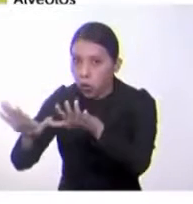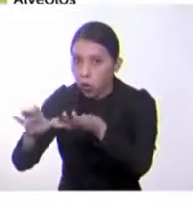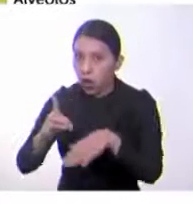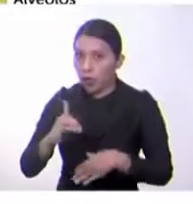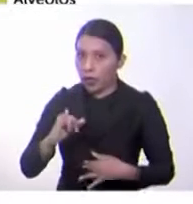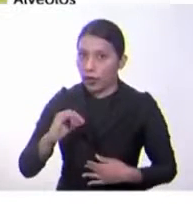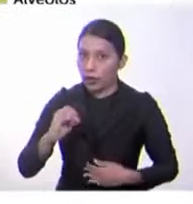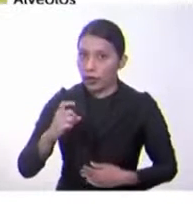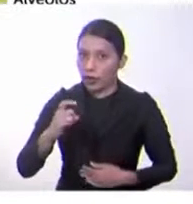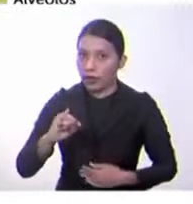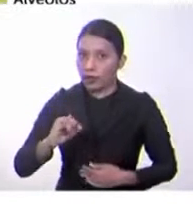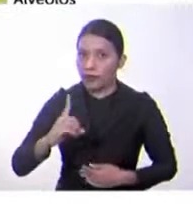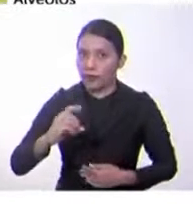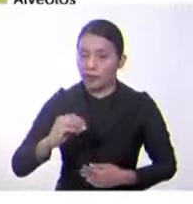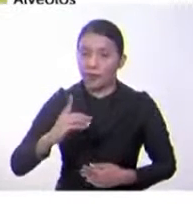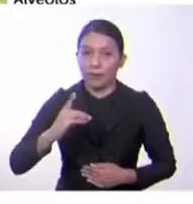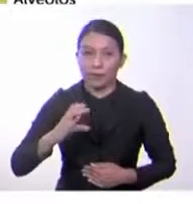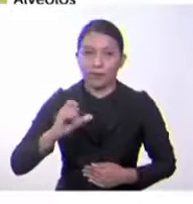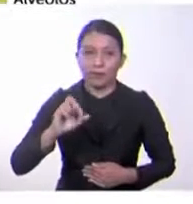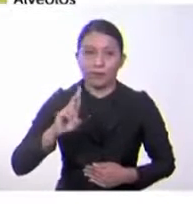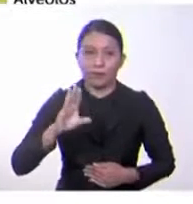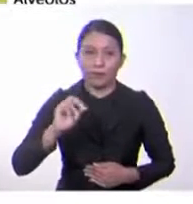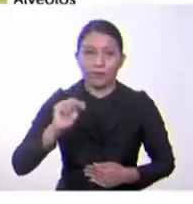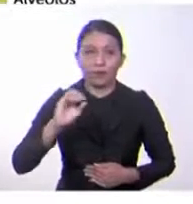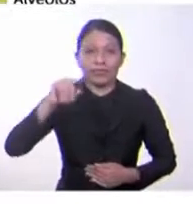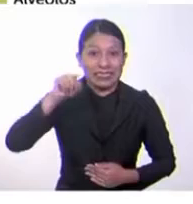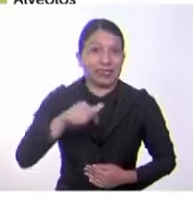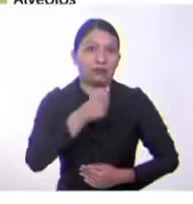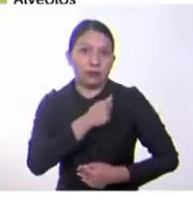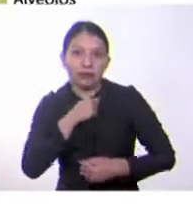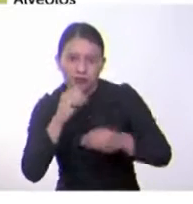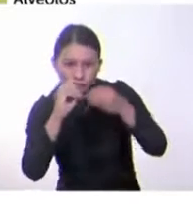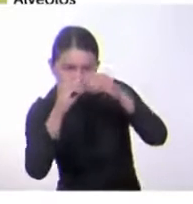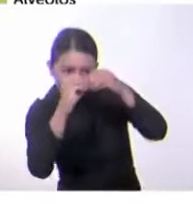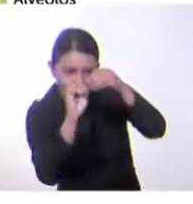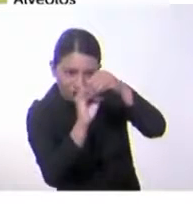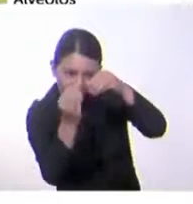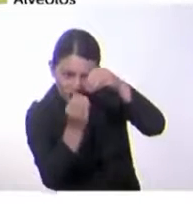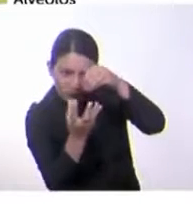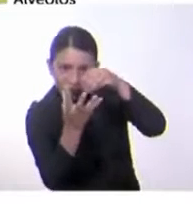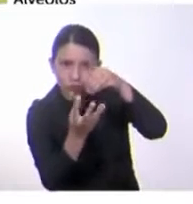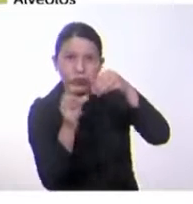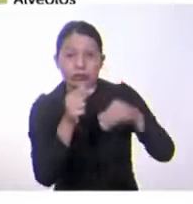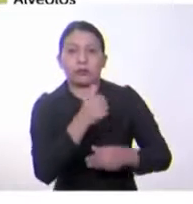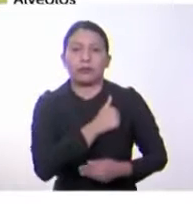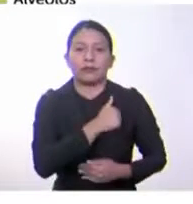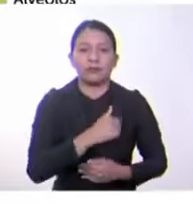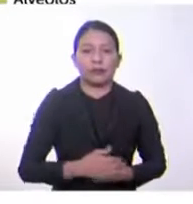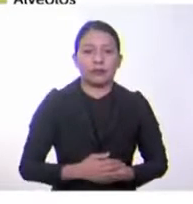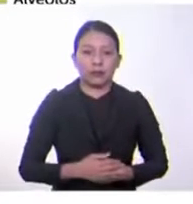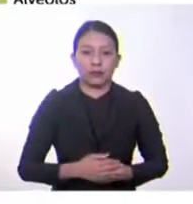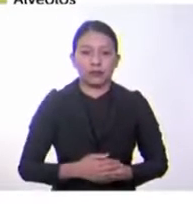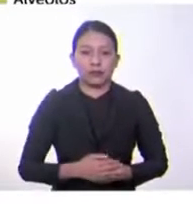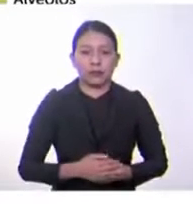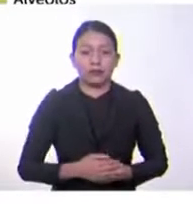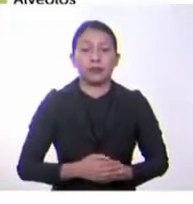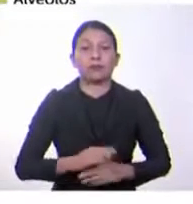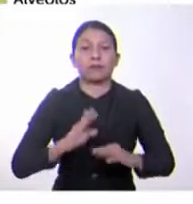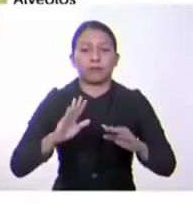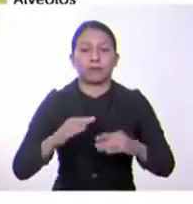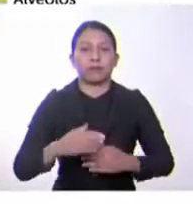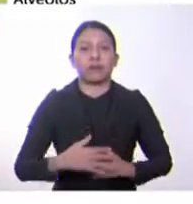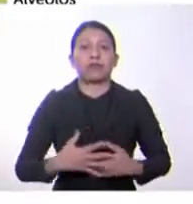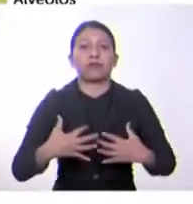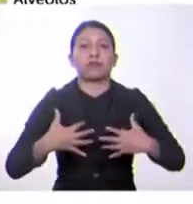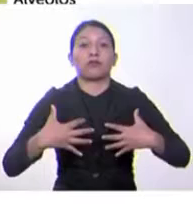los alveolos, sucede ese intercambio. Y luego tenemos un músculo inferior